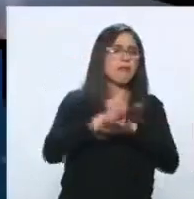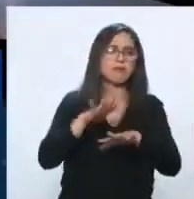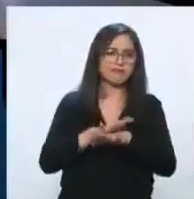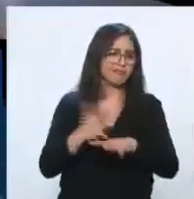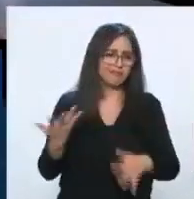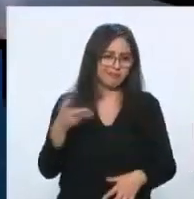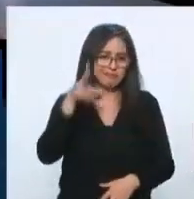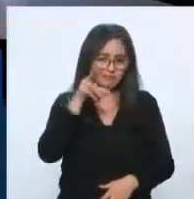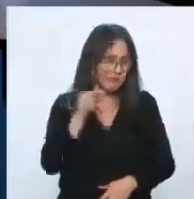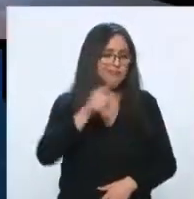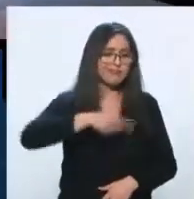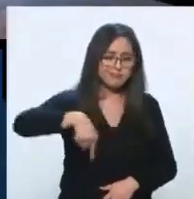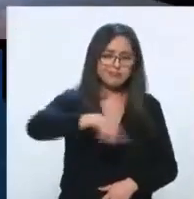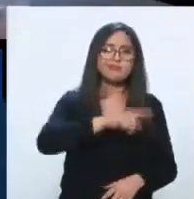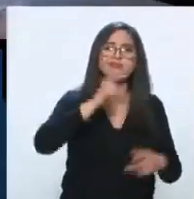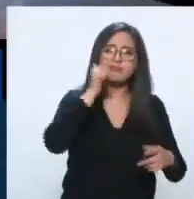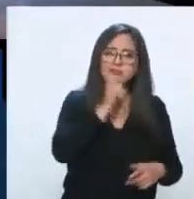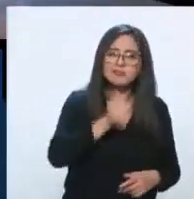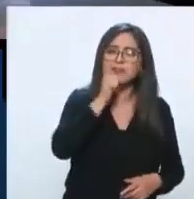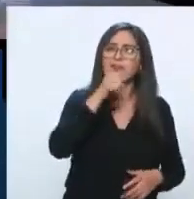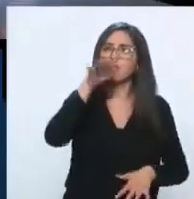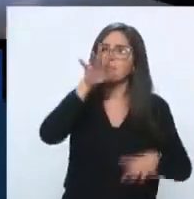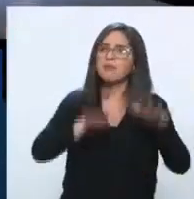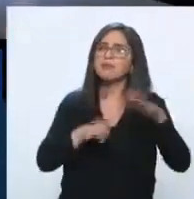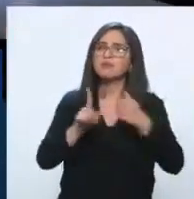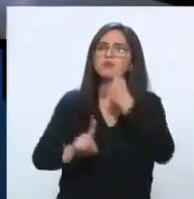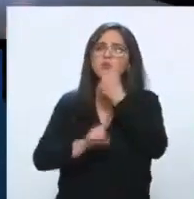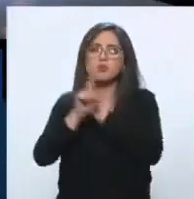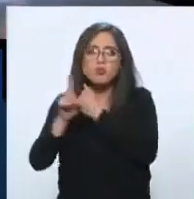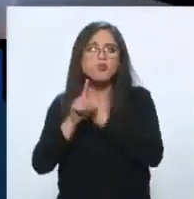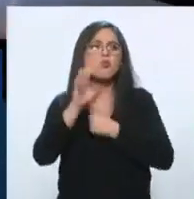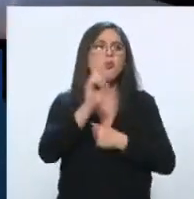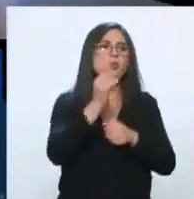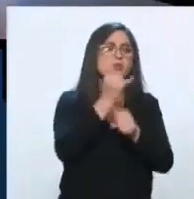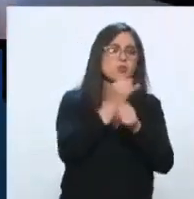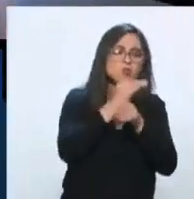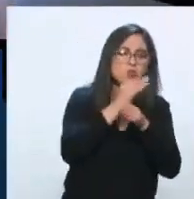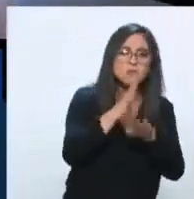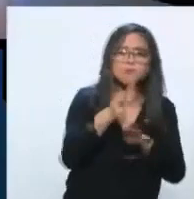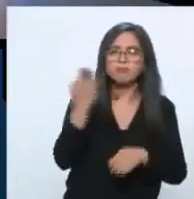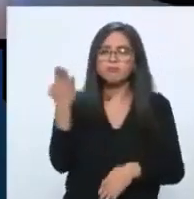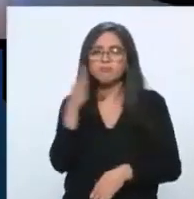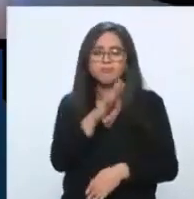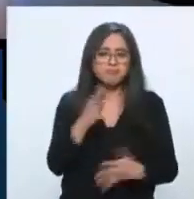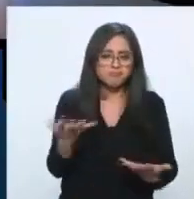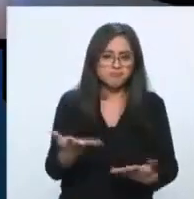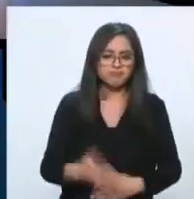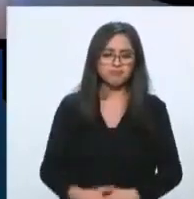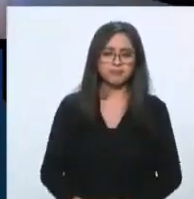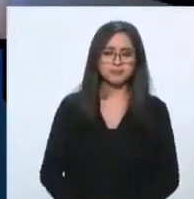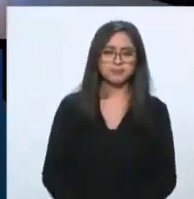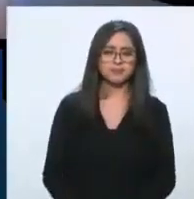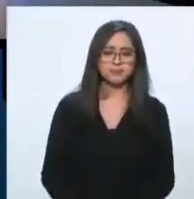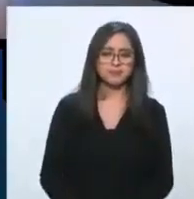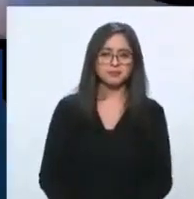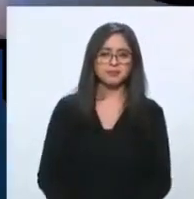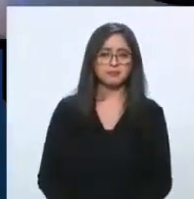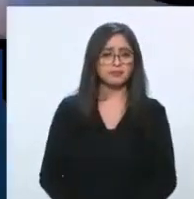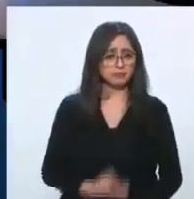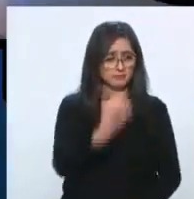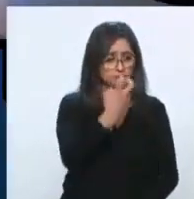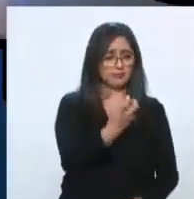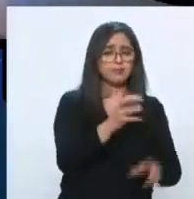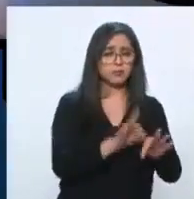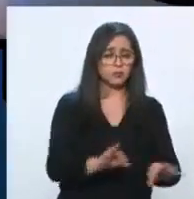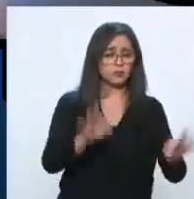entonces hagan cuellos de botella o información variable, pues. Pues justamente destaca qué es lo que tiene que hacer cada quien,